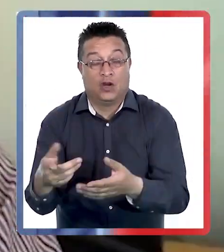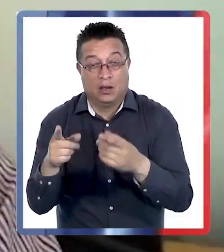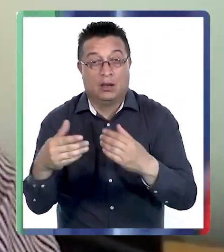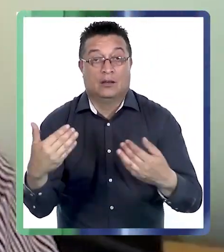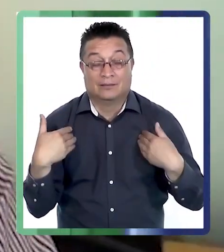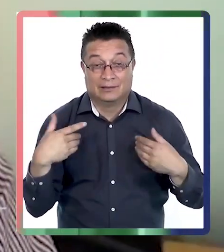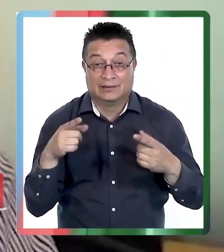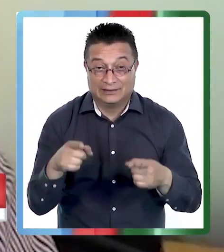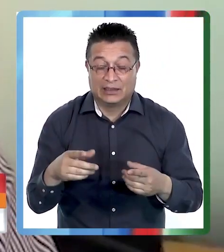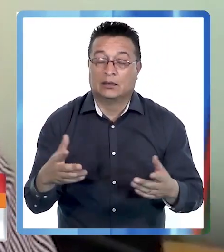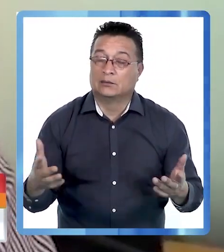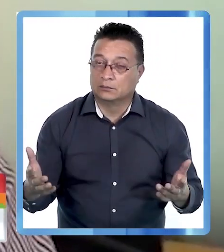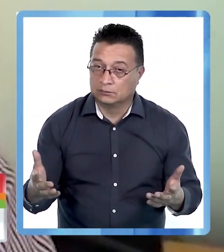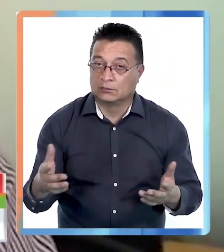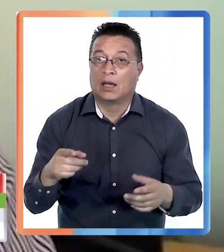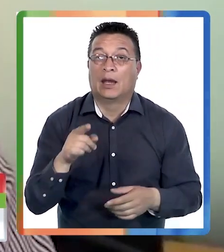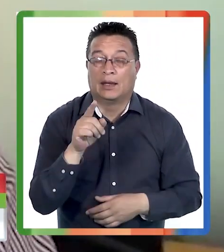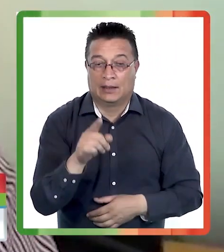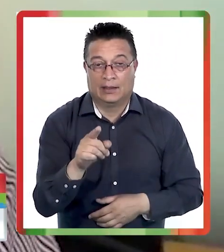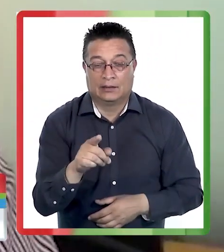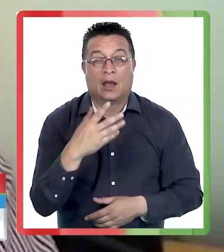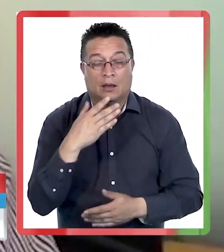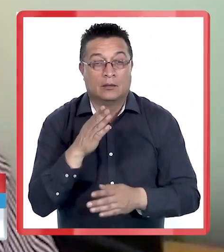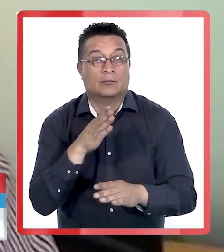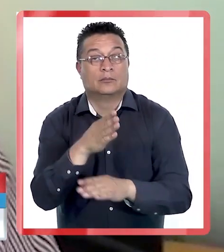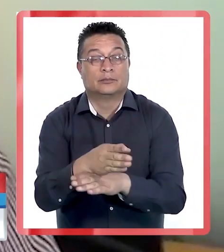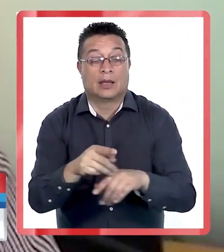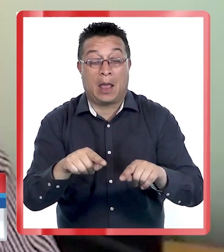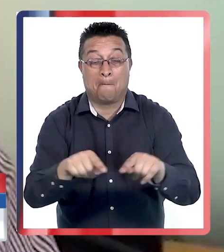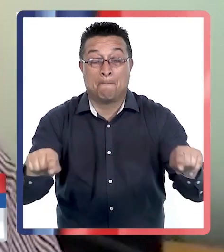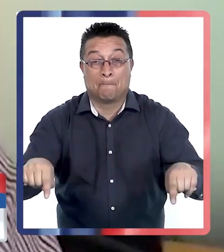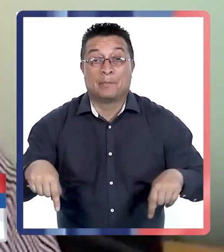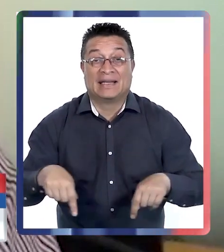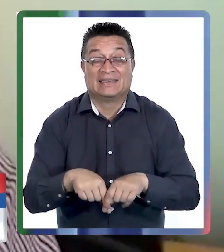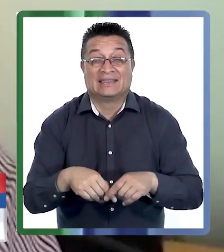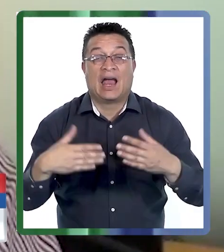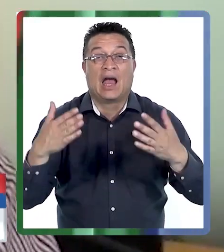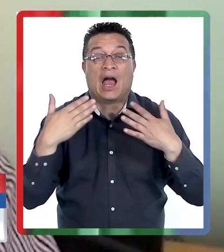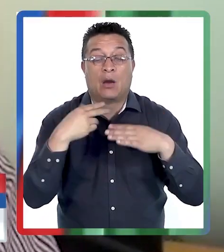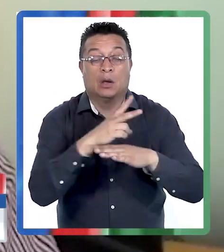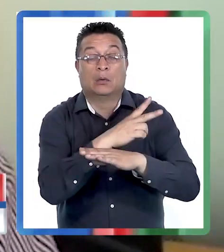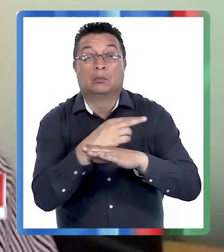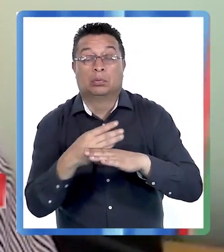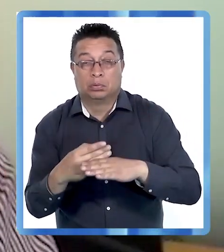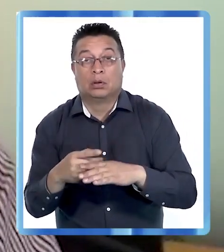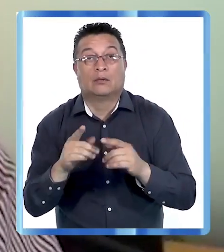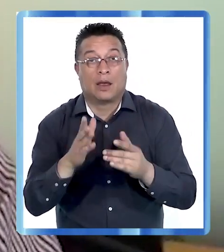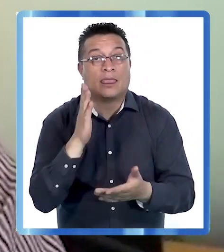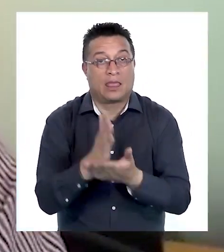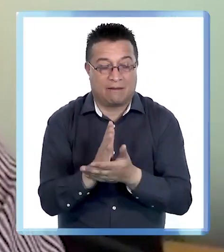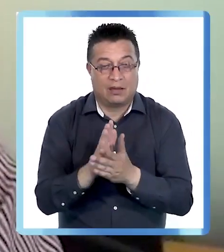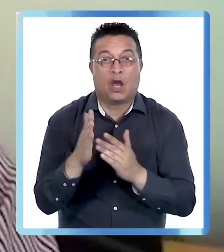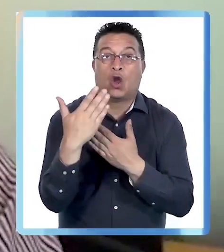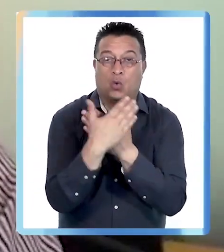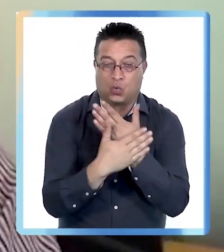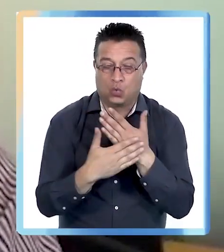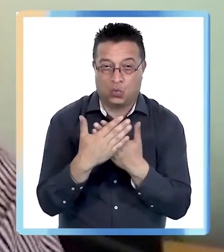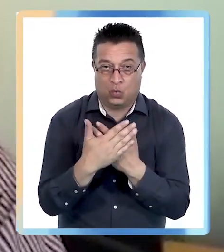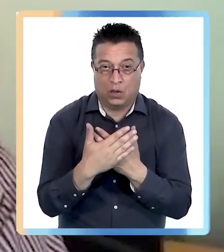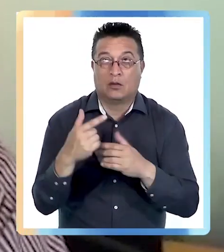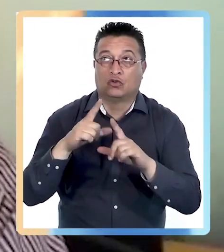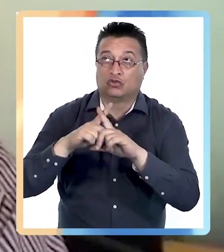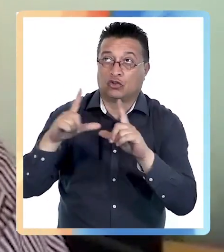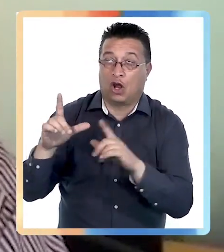libre haciendo física, eh, el ir a las piscinas a refrescarse. Hay que tomar precauciones